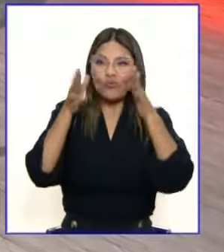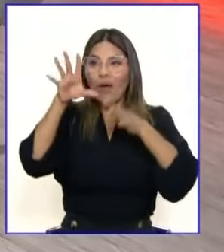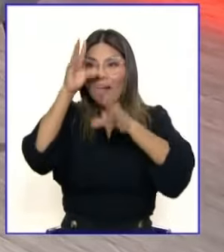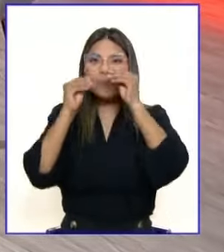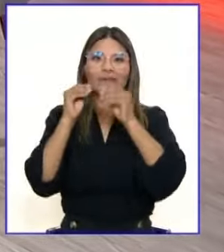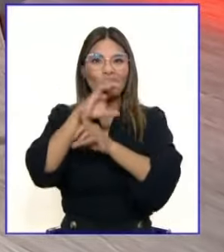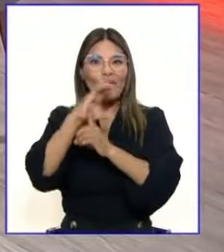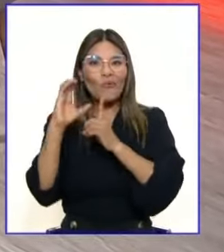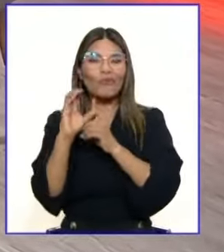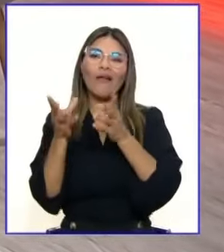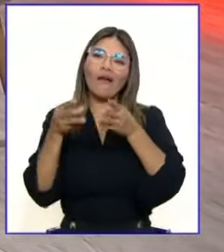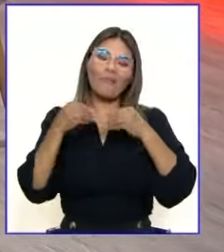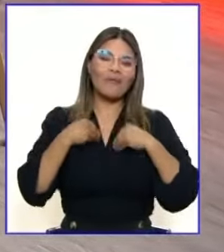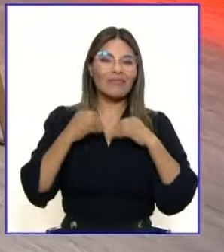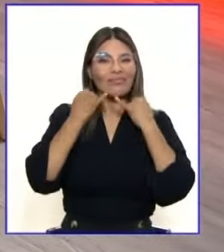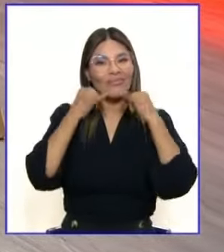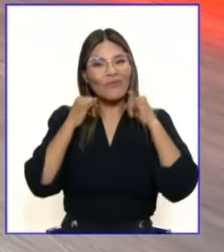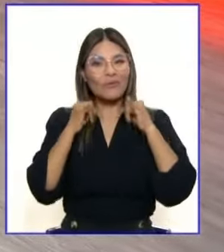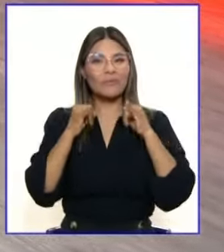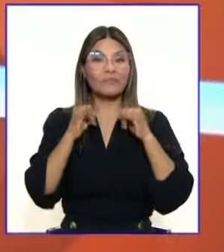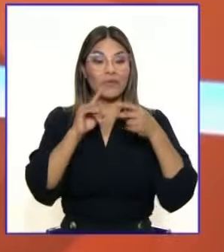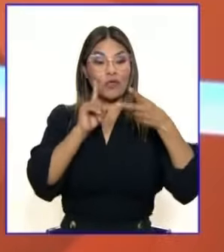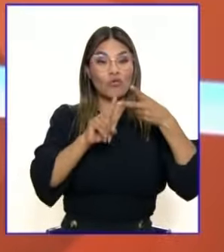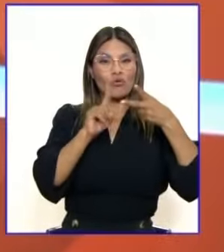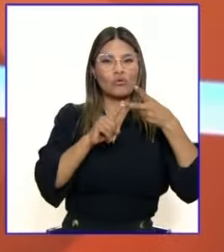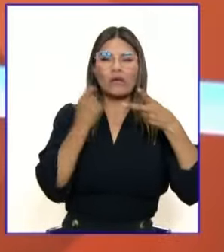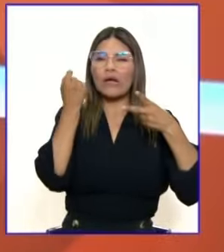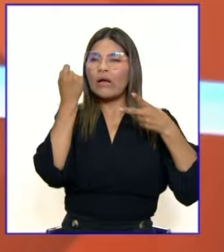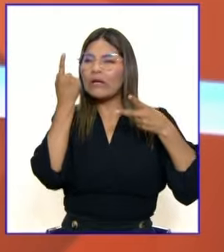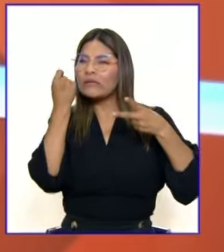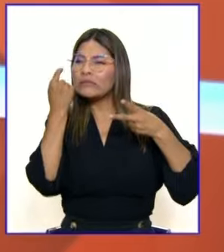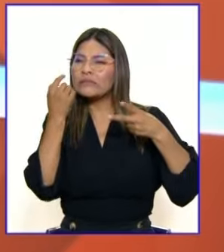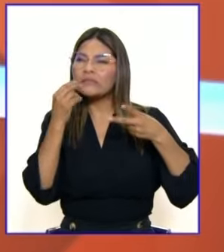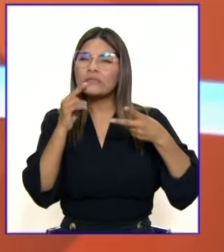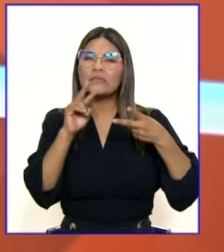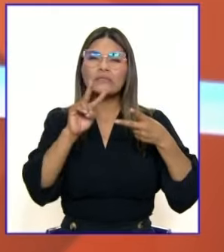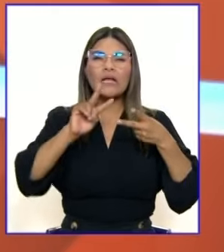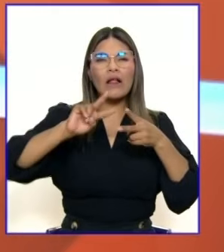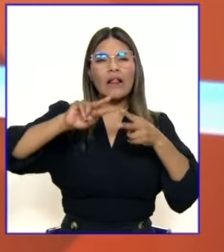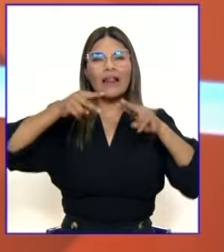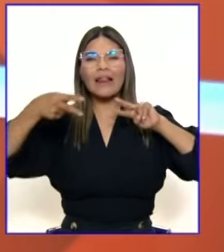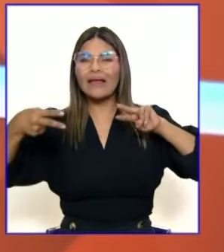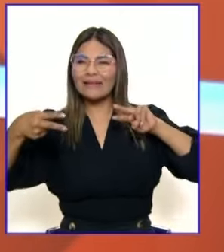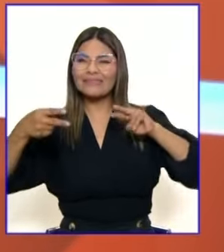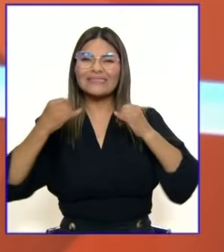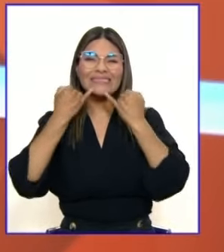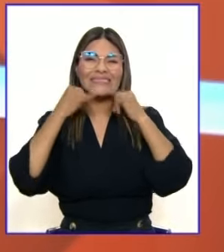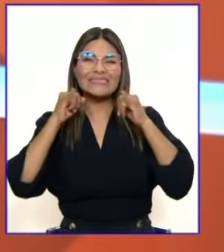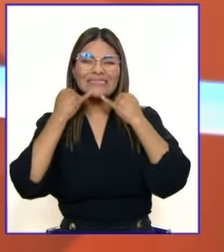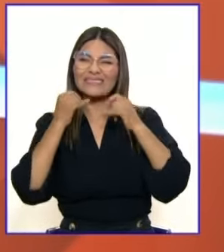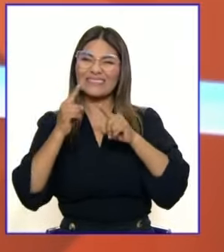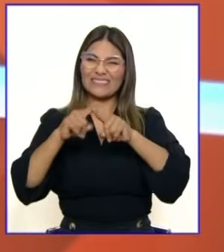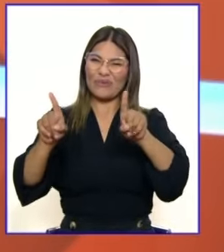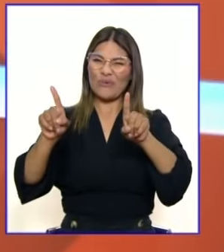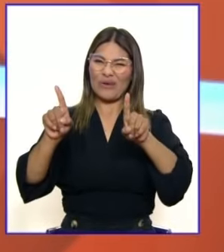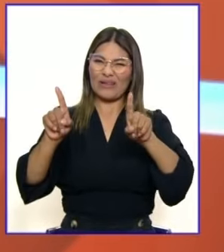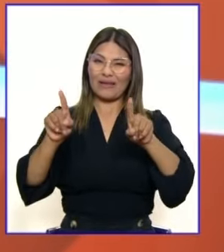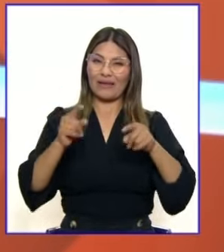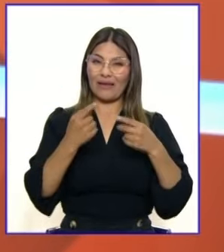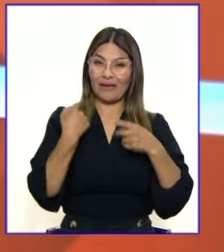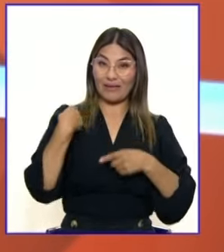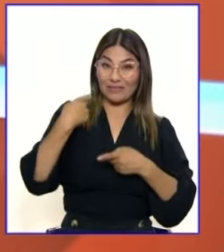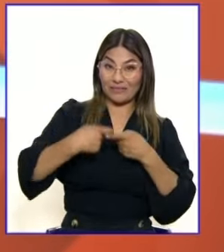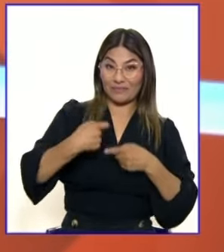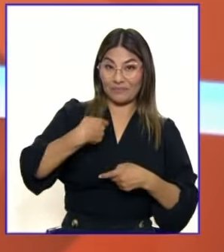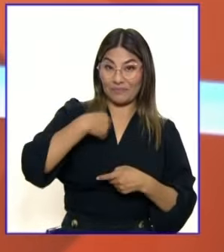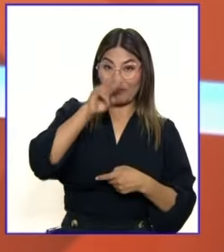evitar algunos desentendimientos que se pueden originar por el hecho de hablar un lenguaje, un tercer lenguaje que no es el nuestro, que no es español